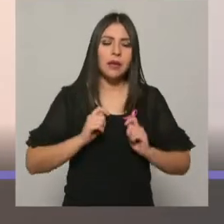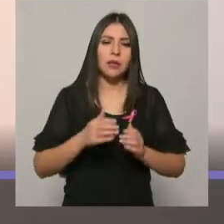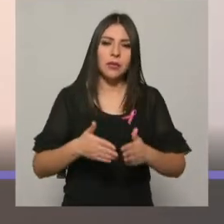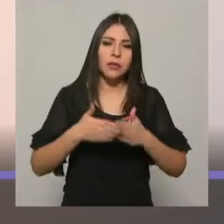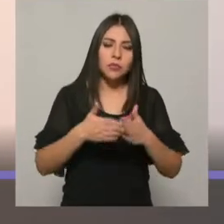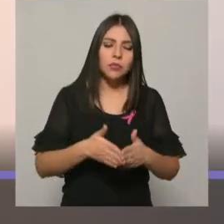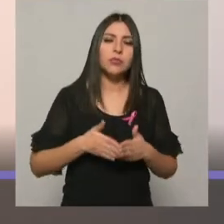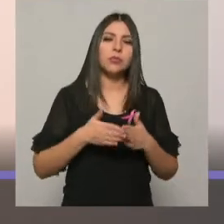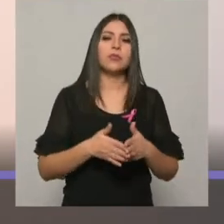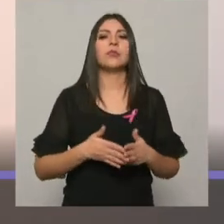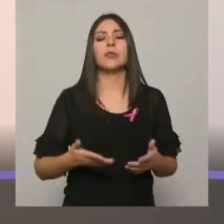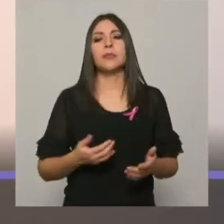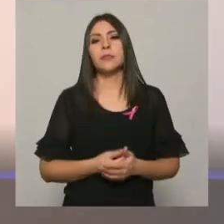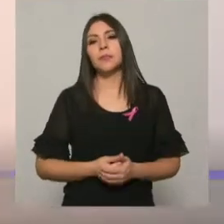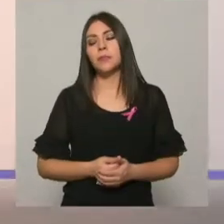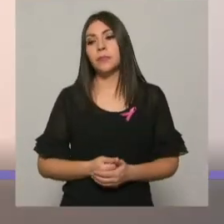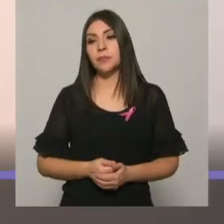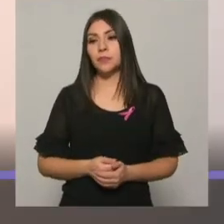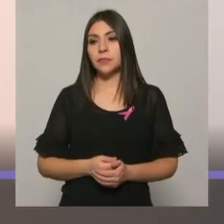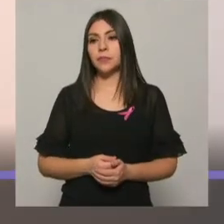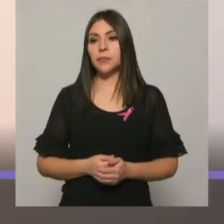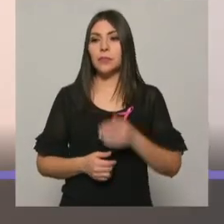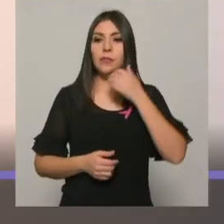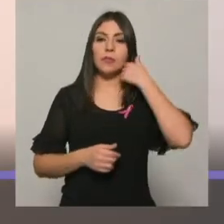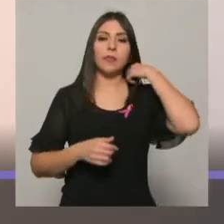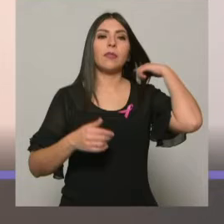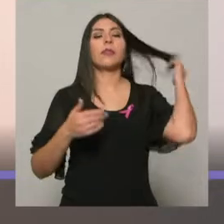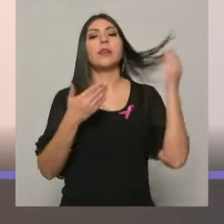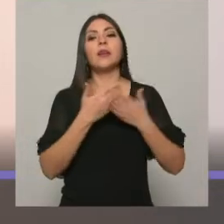ahorita nos puso una camioneta,